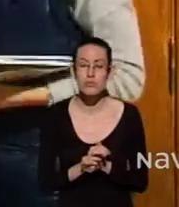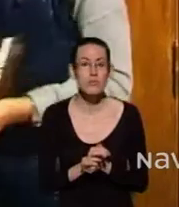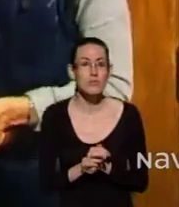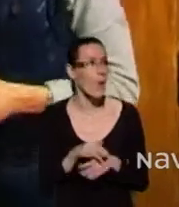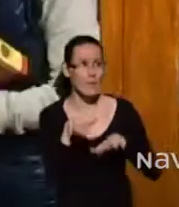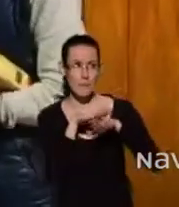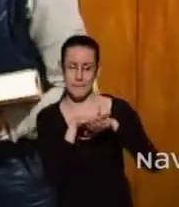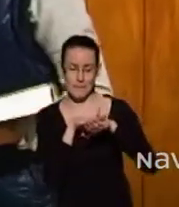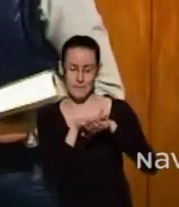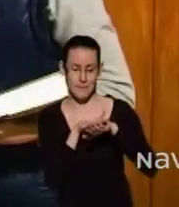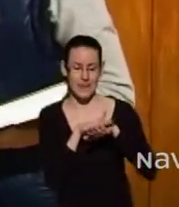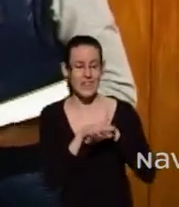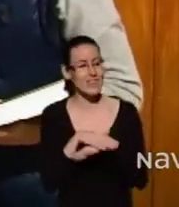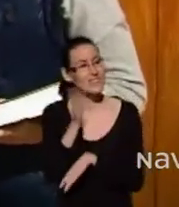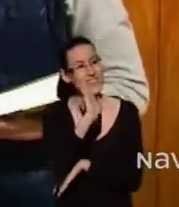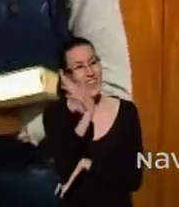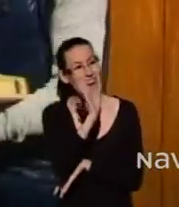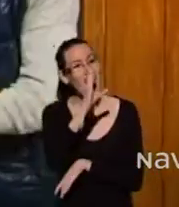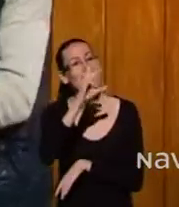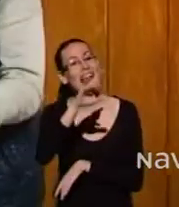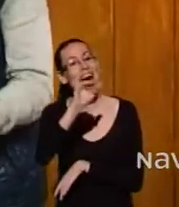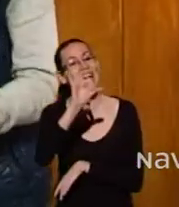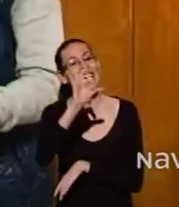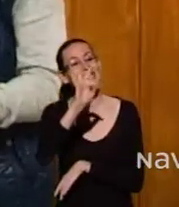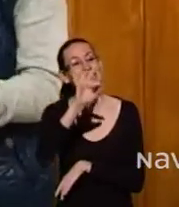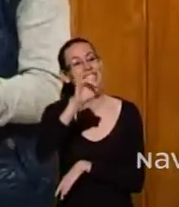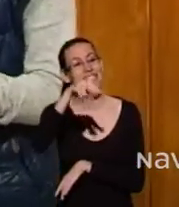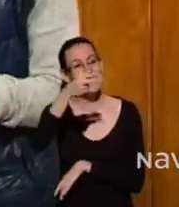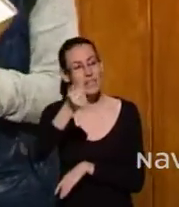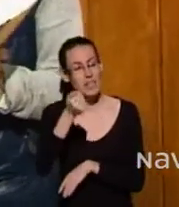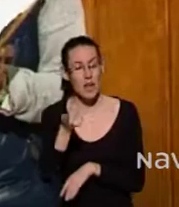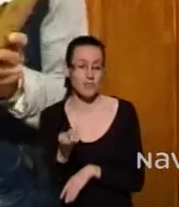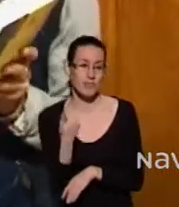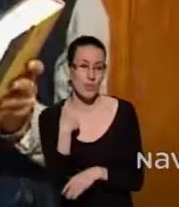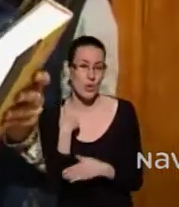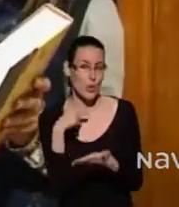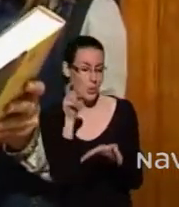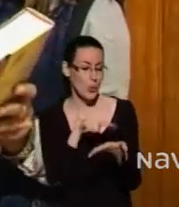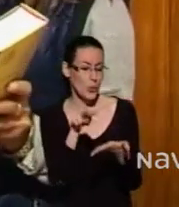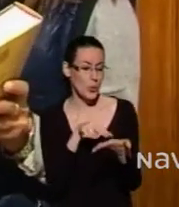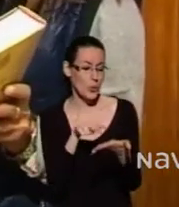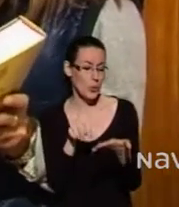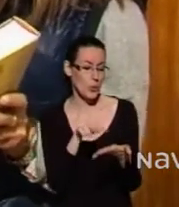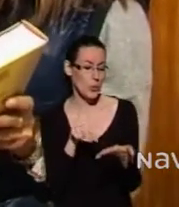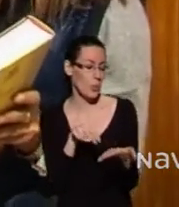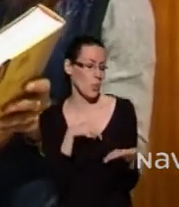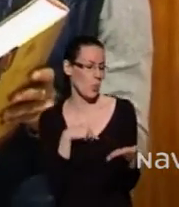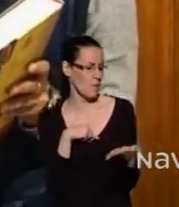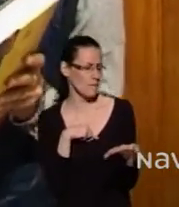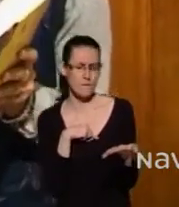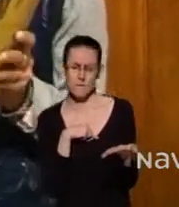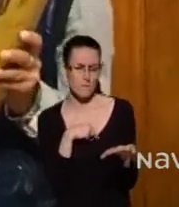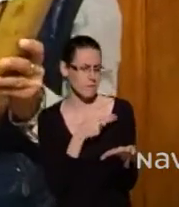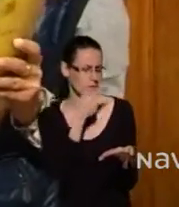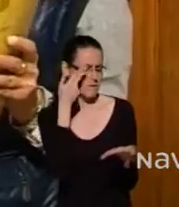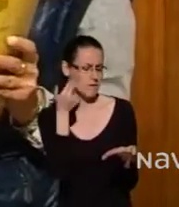Ay, perdón. Hola, Cristina. ¿Qué tal? Nada, es que estaba leyendo el segundo volumen, Etnografía. Etnografía. Y es que es muy, pero que